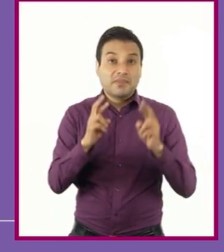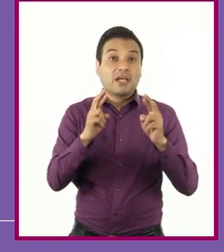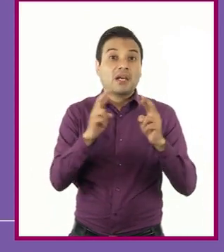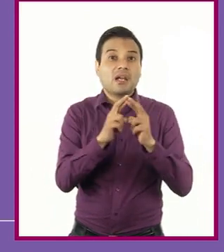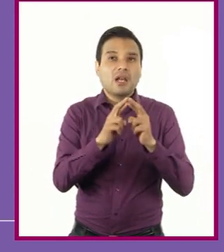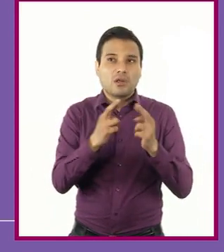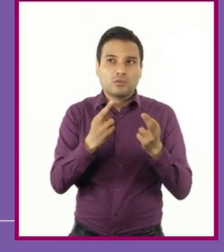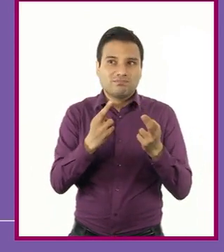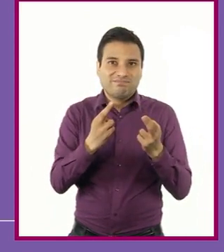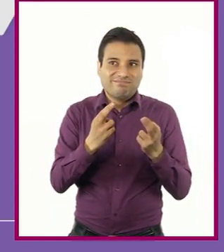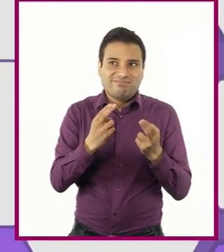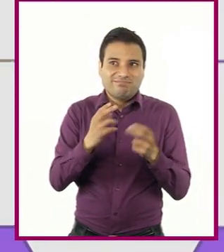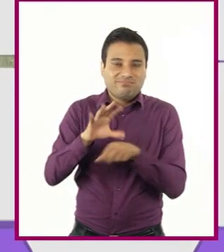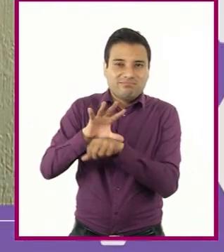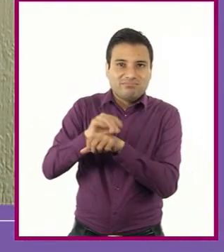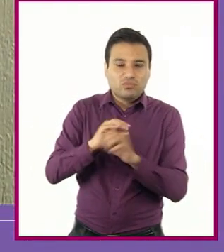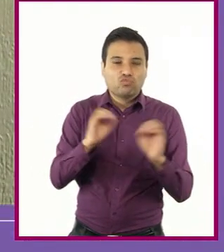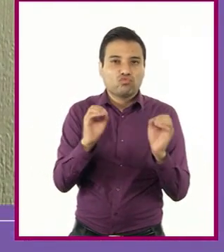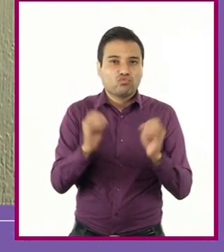su propia experiencia.